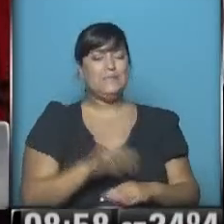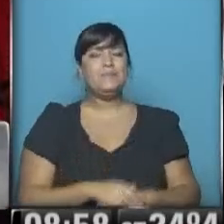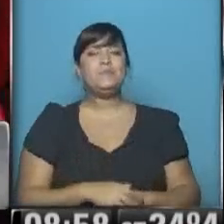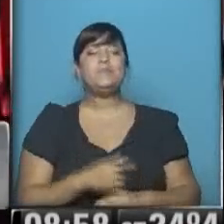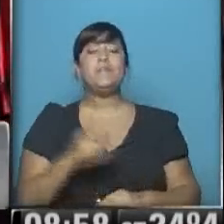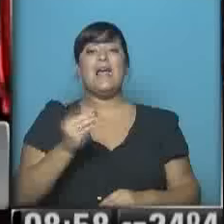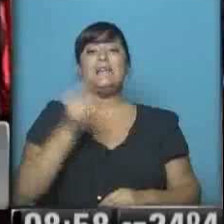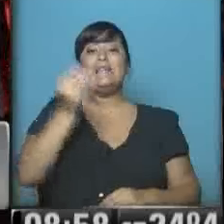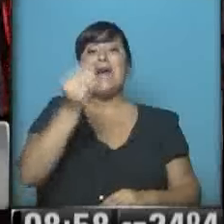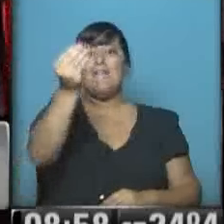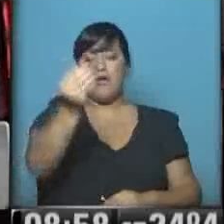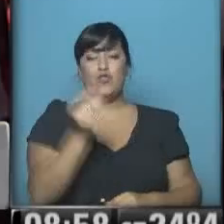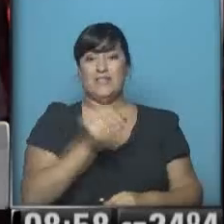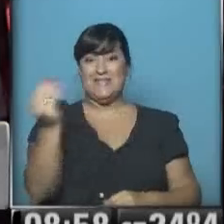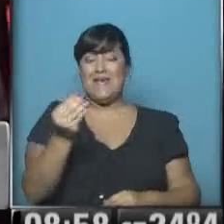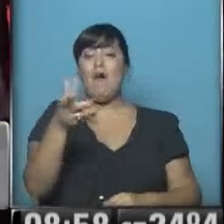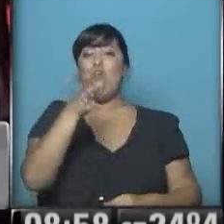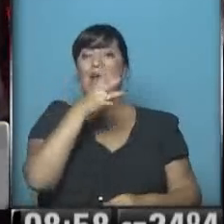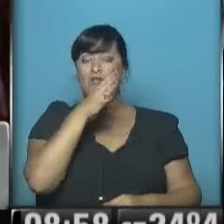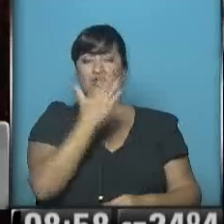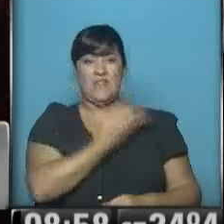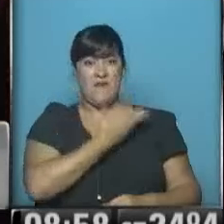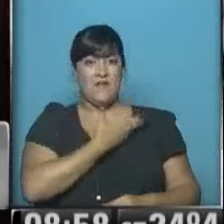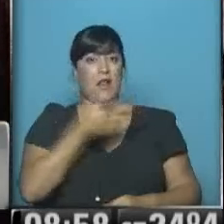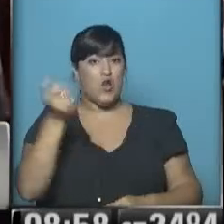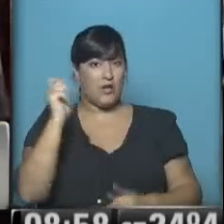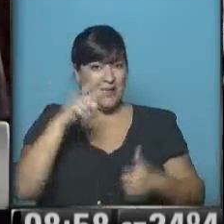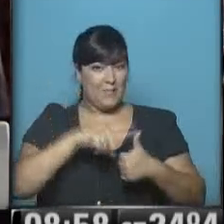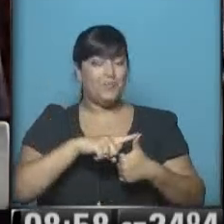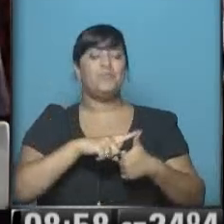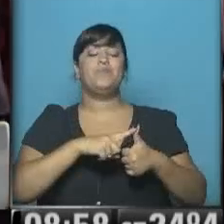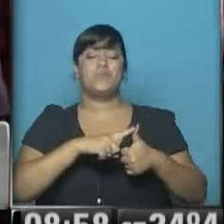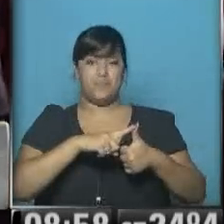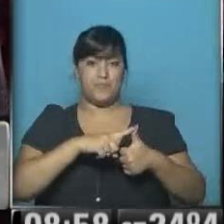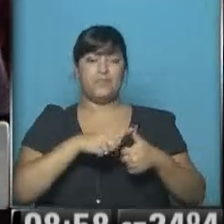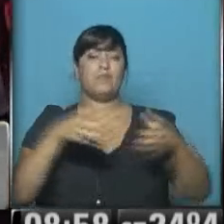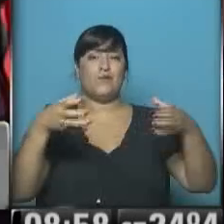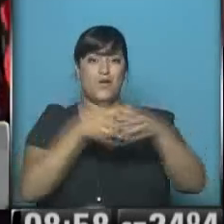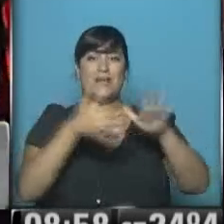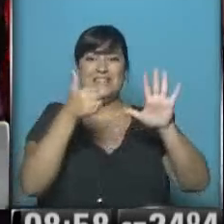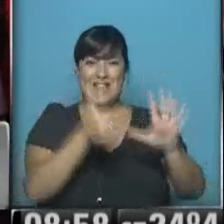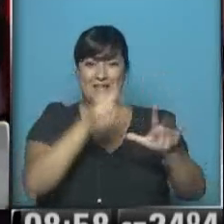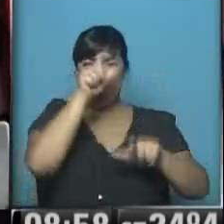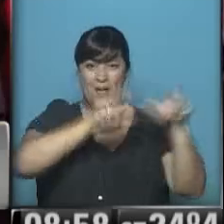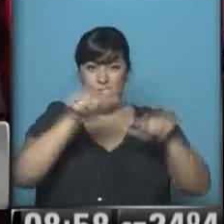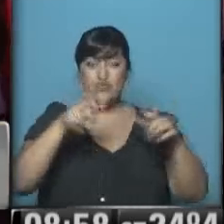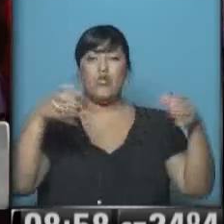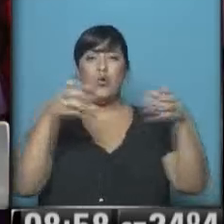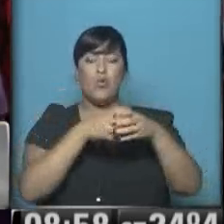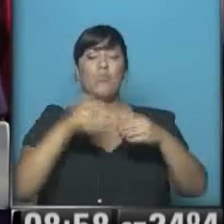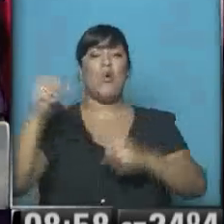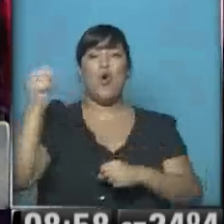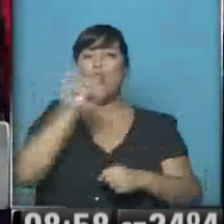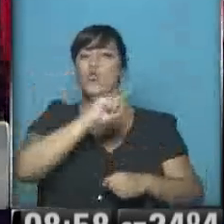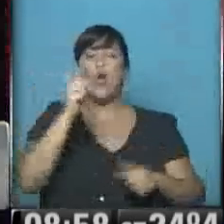próximos sábados, sí. el sábado 14 van a estar el Sexteto Mayor, como para no dejar de venir, el grupo de danza No